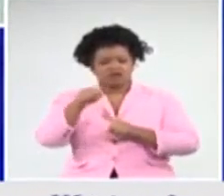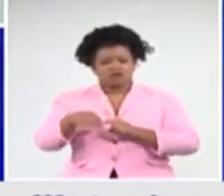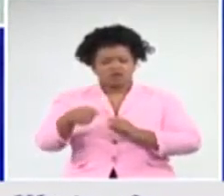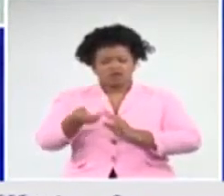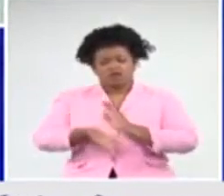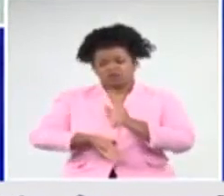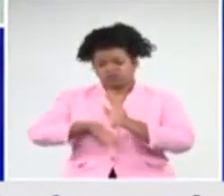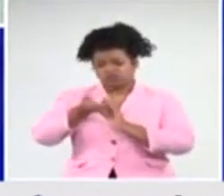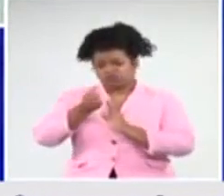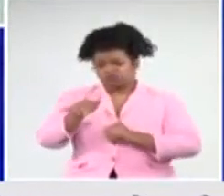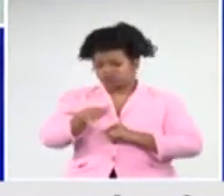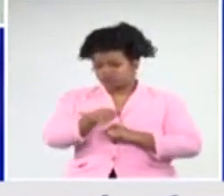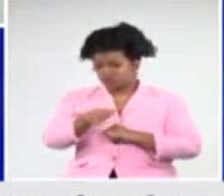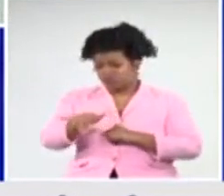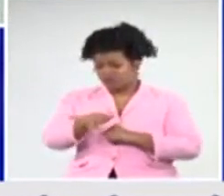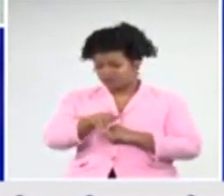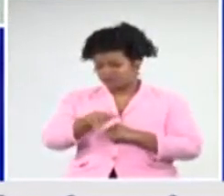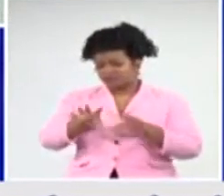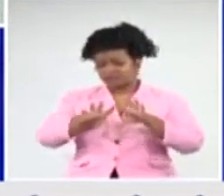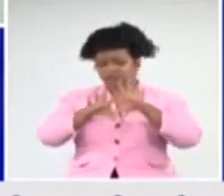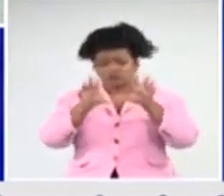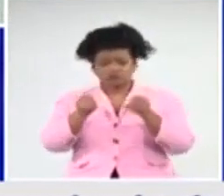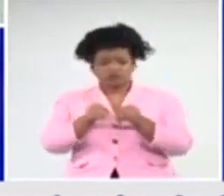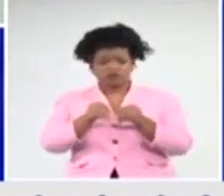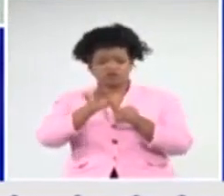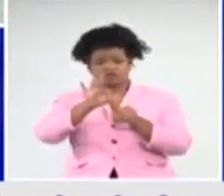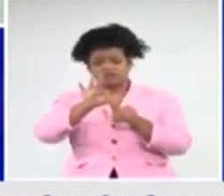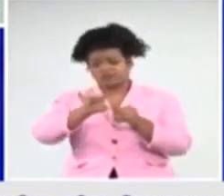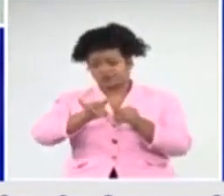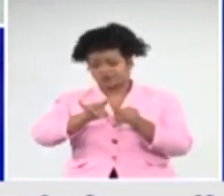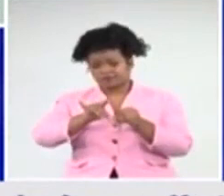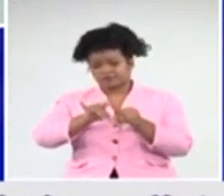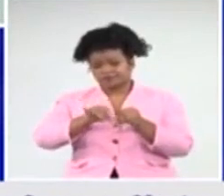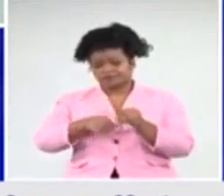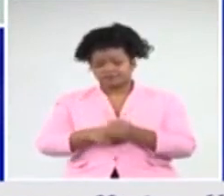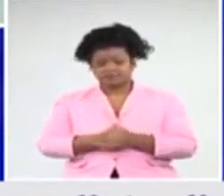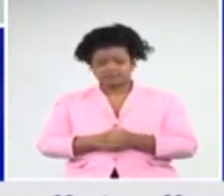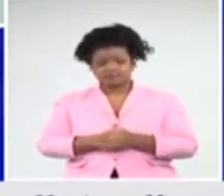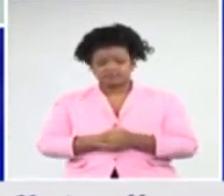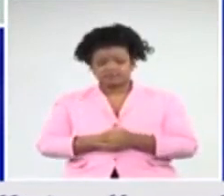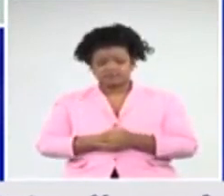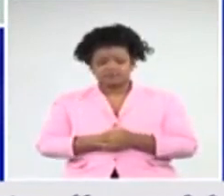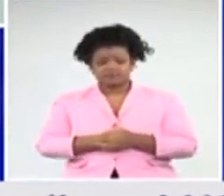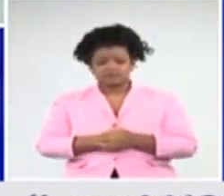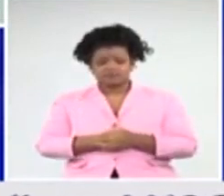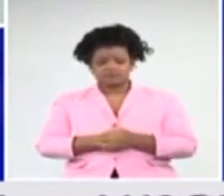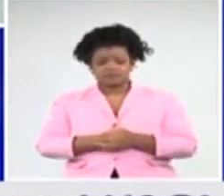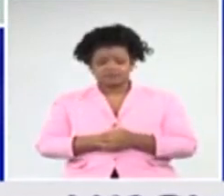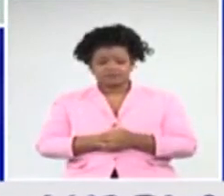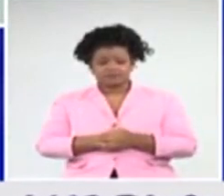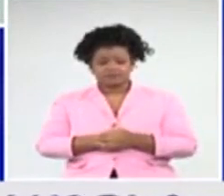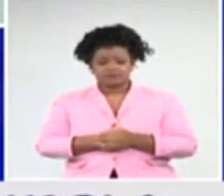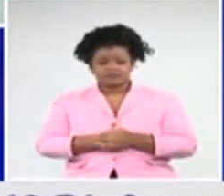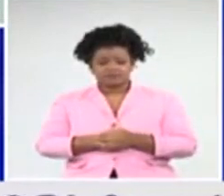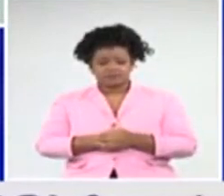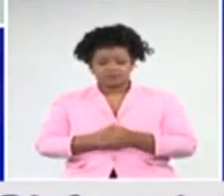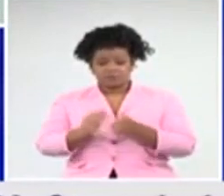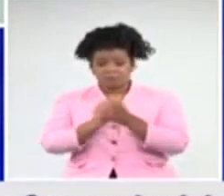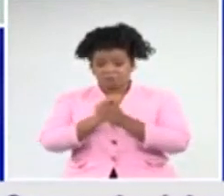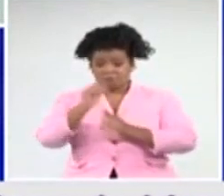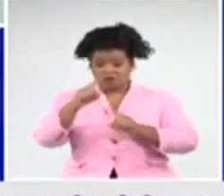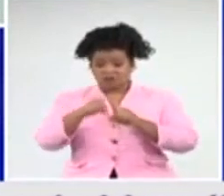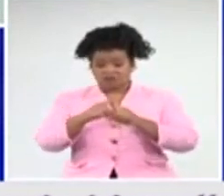también 89 casos más. Es una provincia que enfrenta una